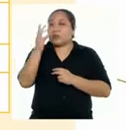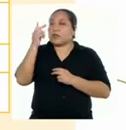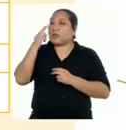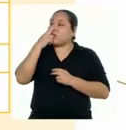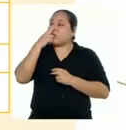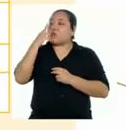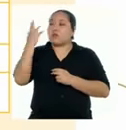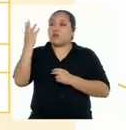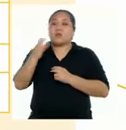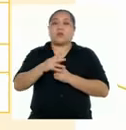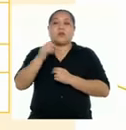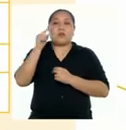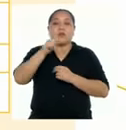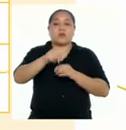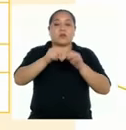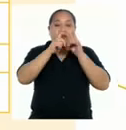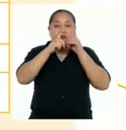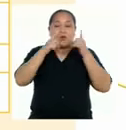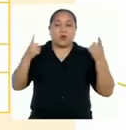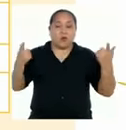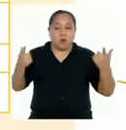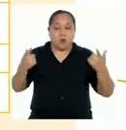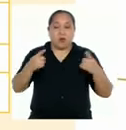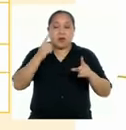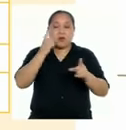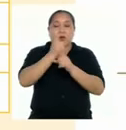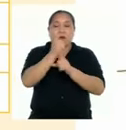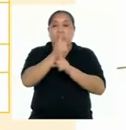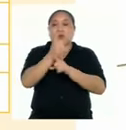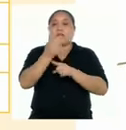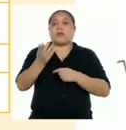para ello usaré un lenguaje coloquial.